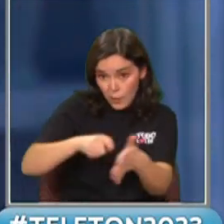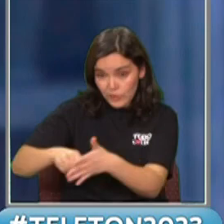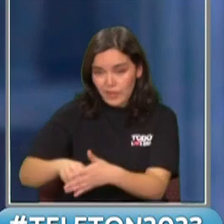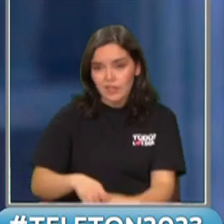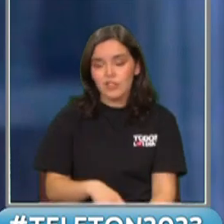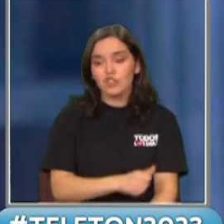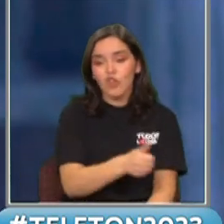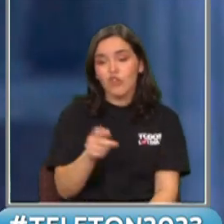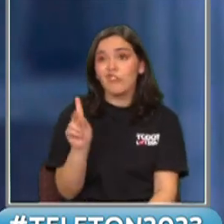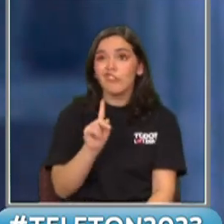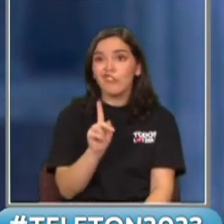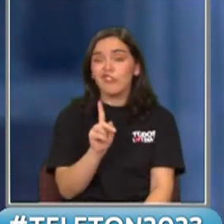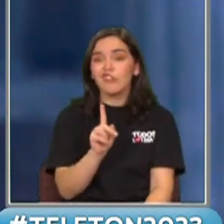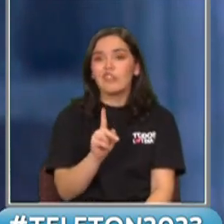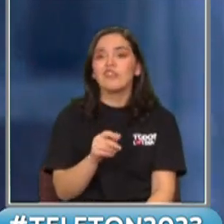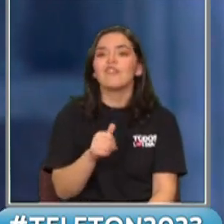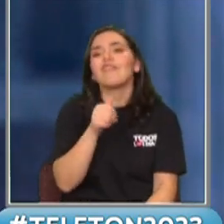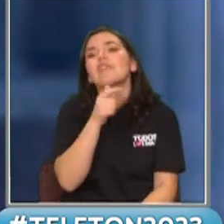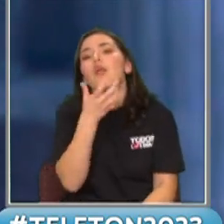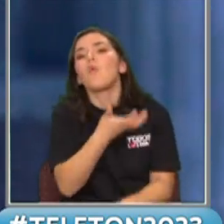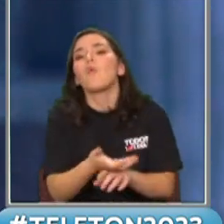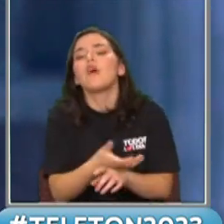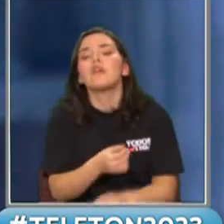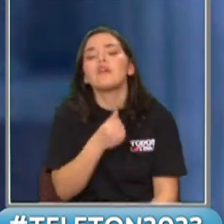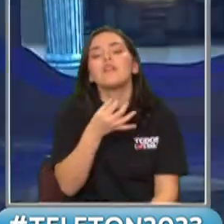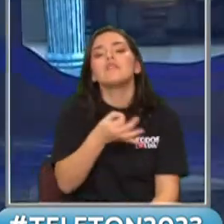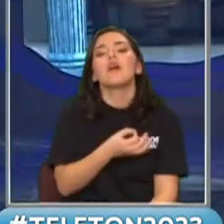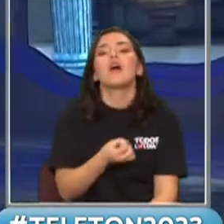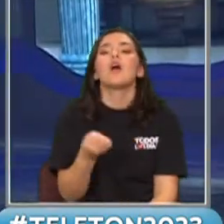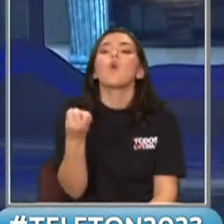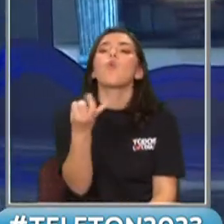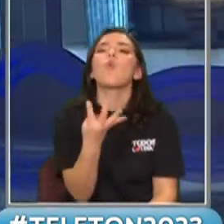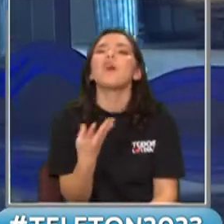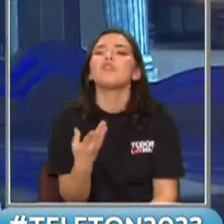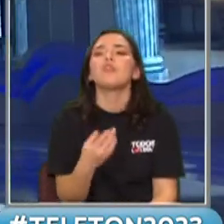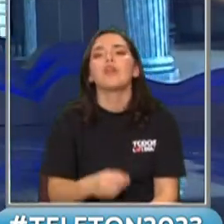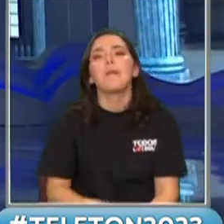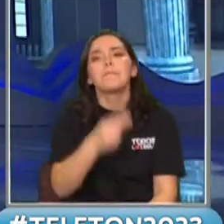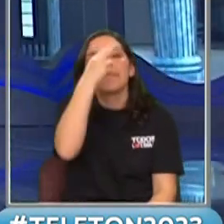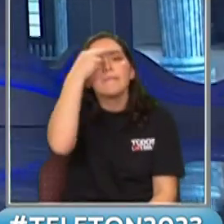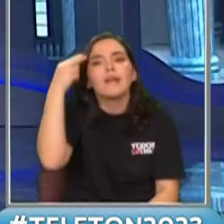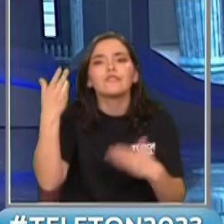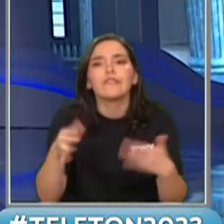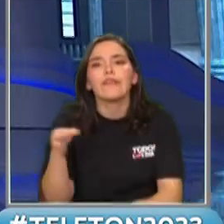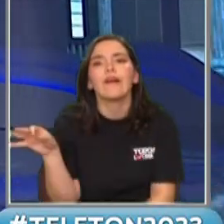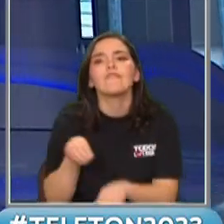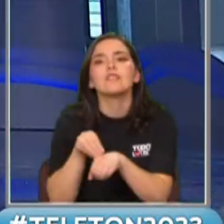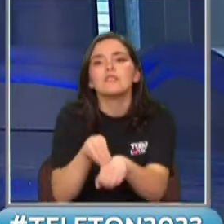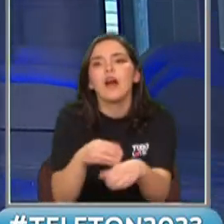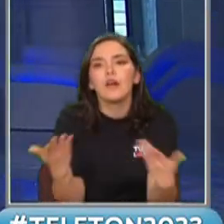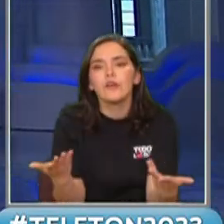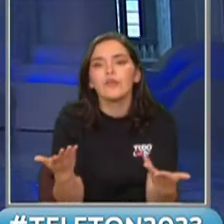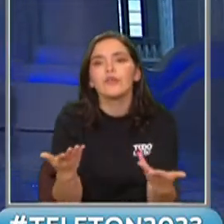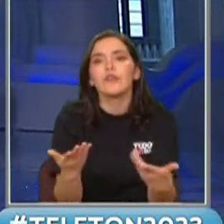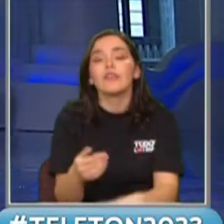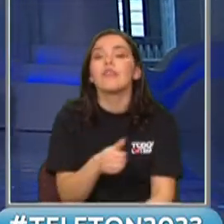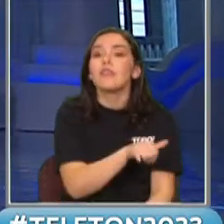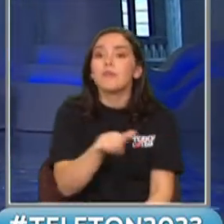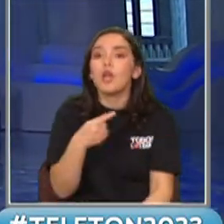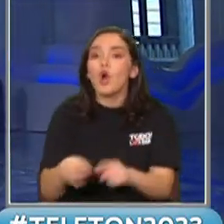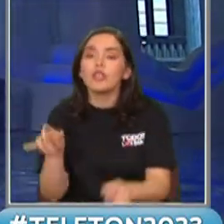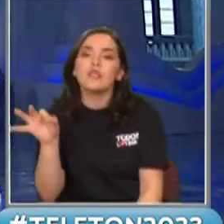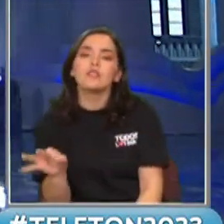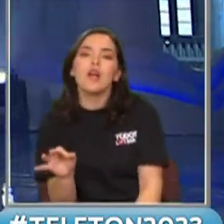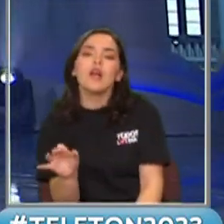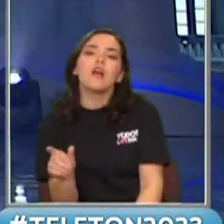tod no nos falta el huevón que dice de cuánto es la dijeron en marzo hón o sea después La otra dice no le